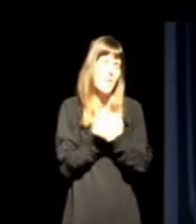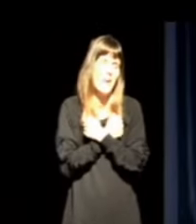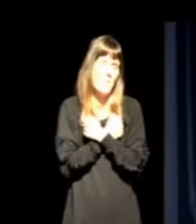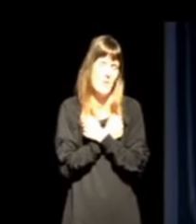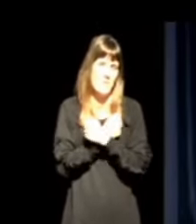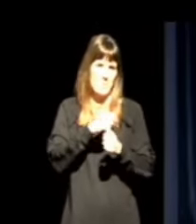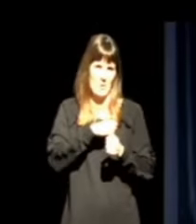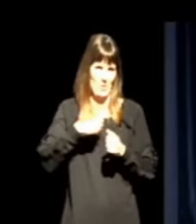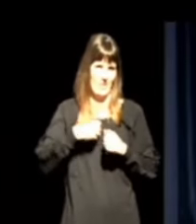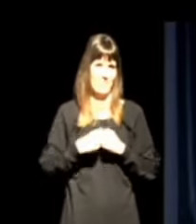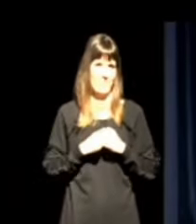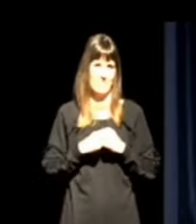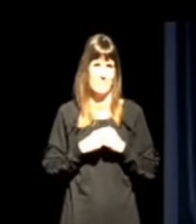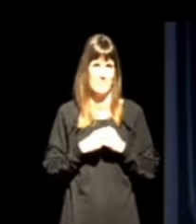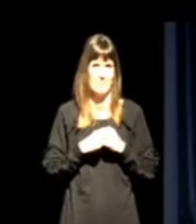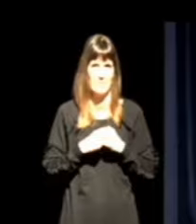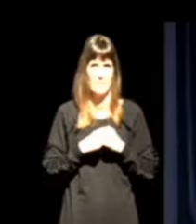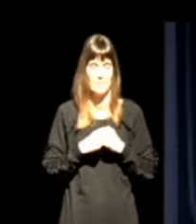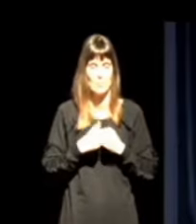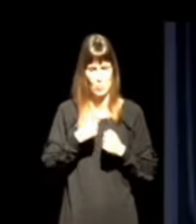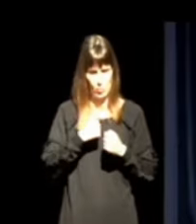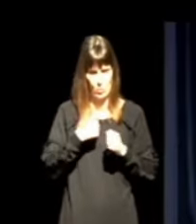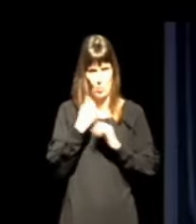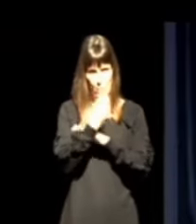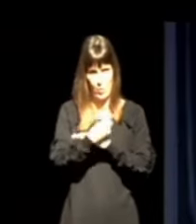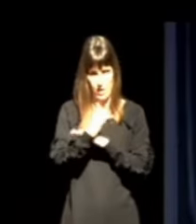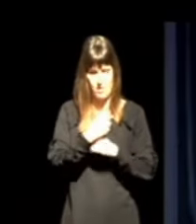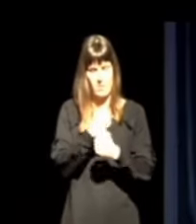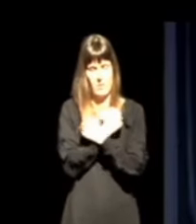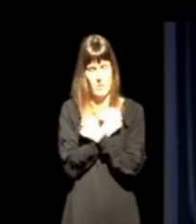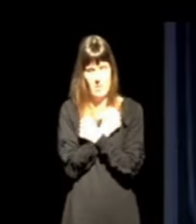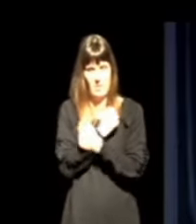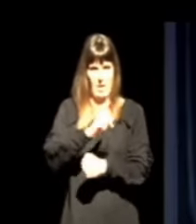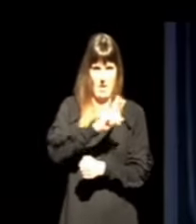amor personal. Me voy a cuidar, me voy a creer, me voy a...